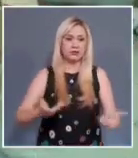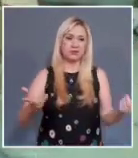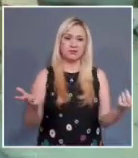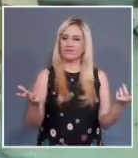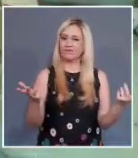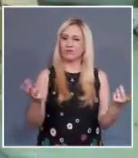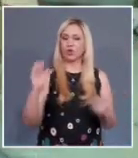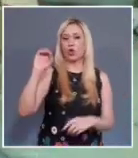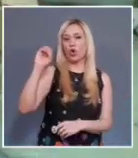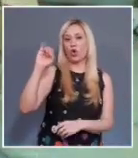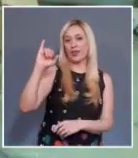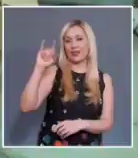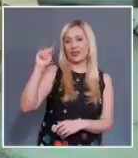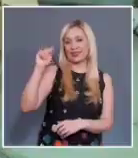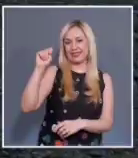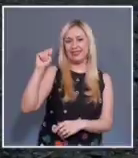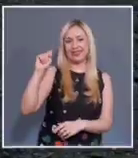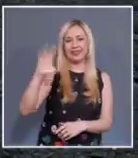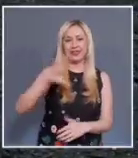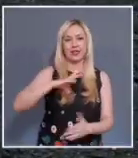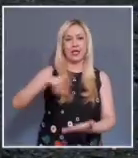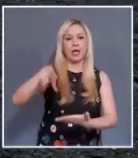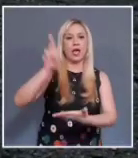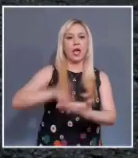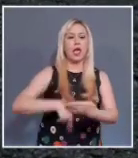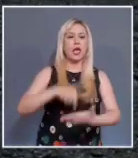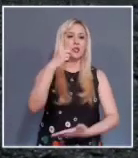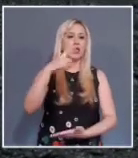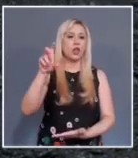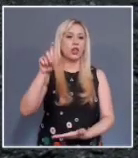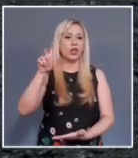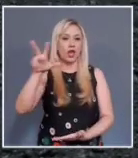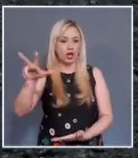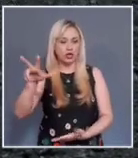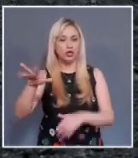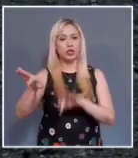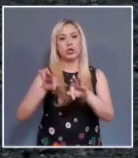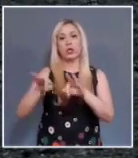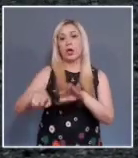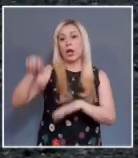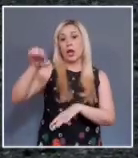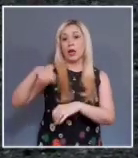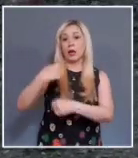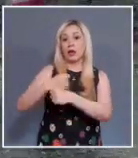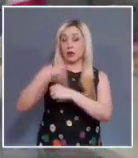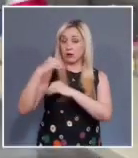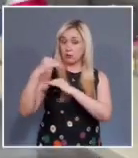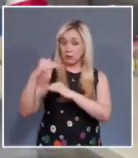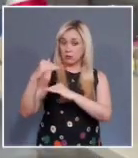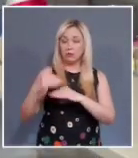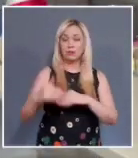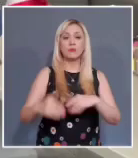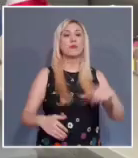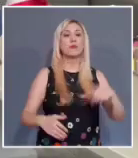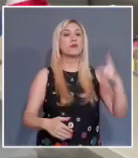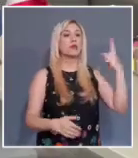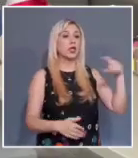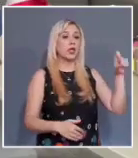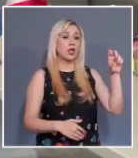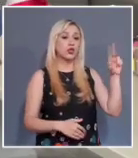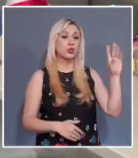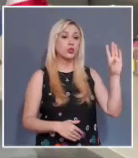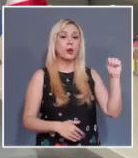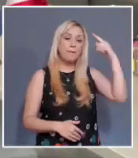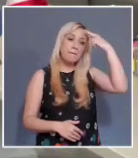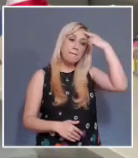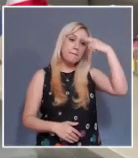138 sobre la edad mínima para trabajar y el 182 sobre las peores formas de trabajo infantil. La mayoría de los países